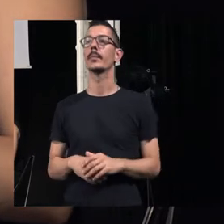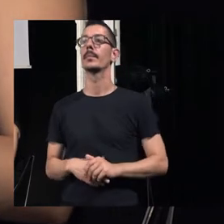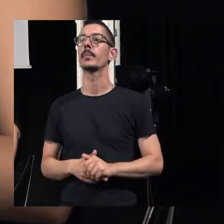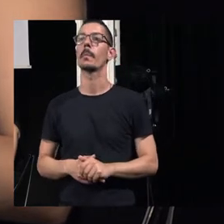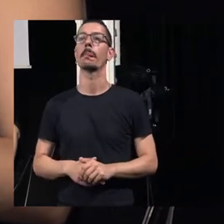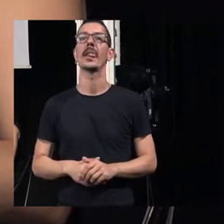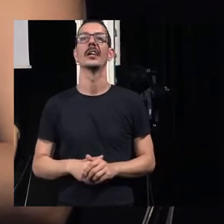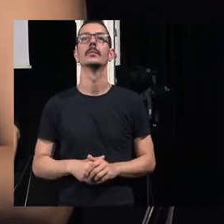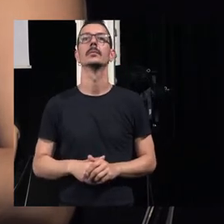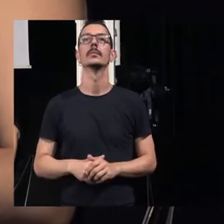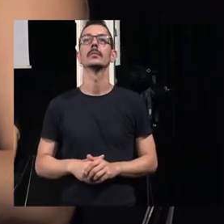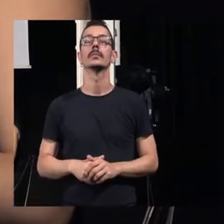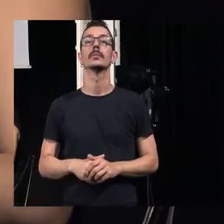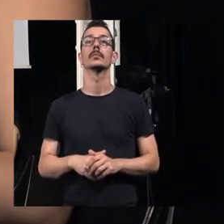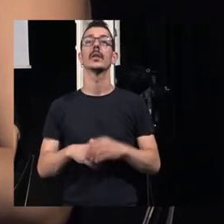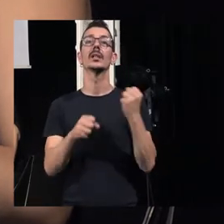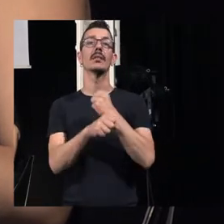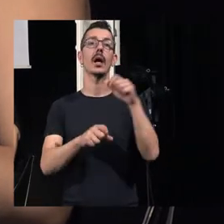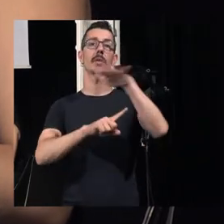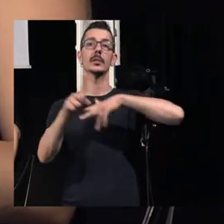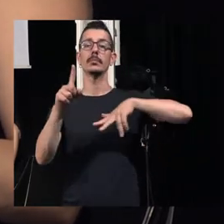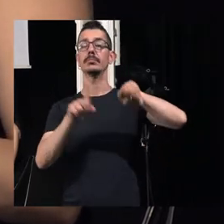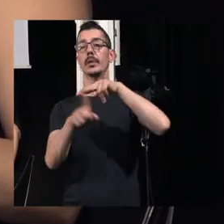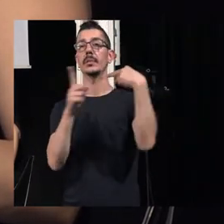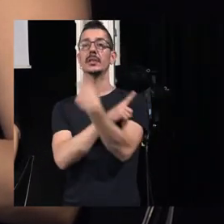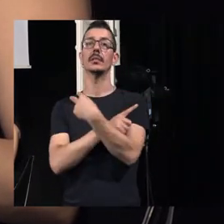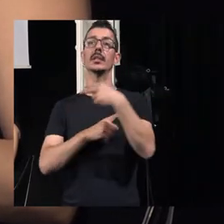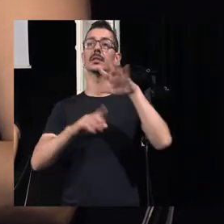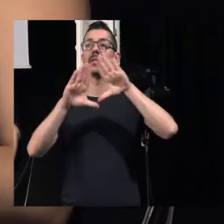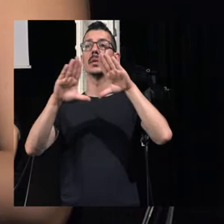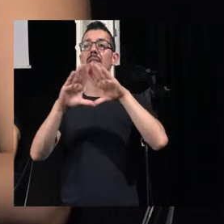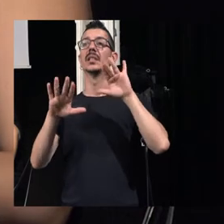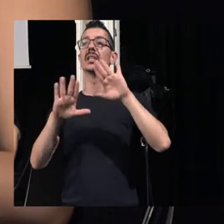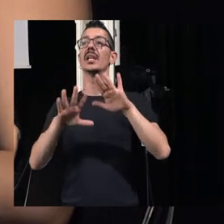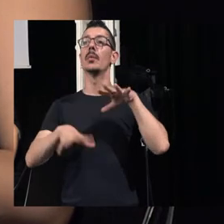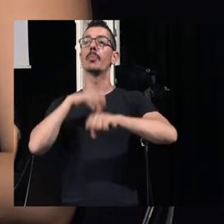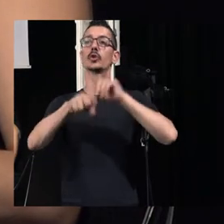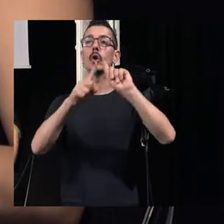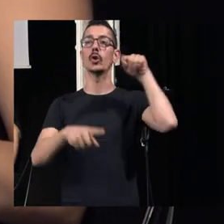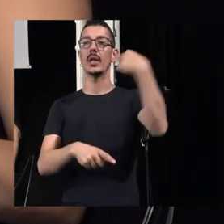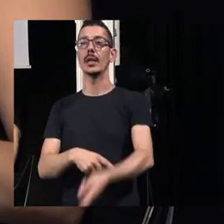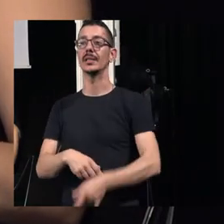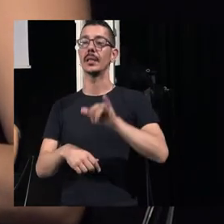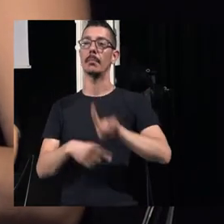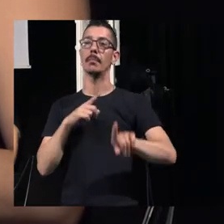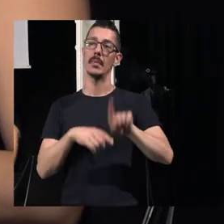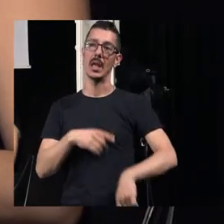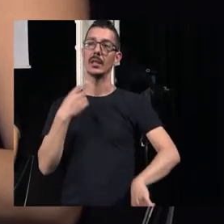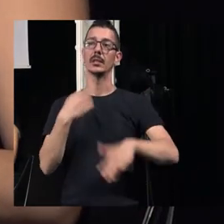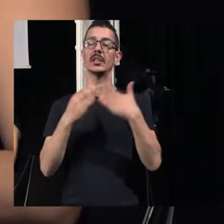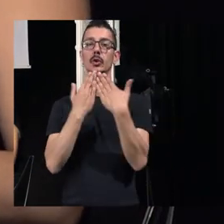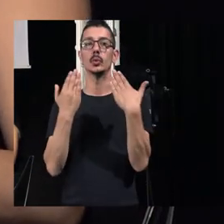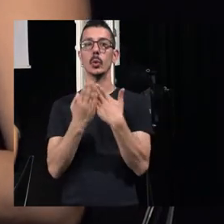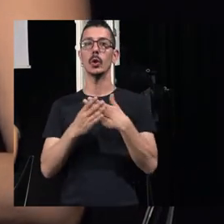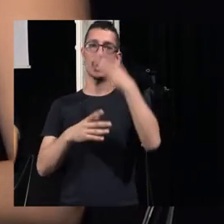intervención social desde perspectivas feministas y poscoloniales, así como en el estudio de iniciativas de acción colectiva en